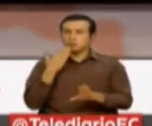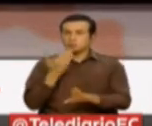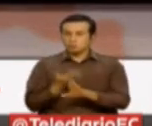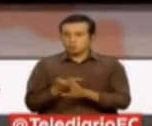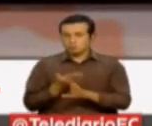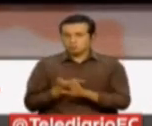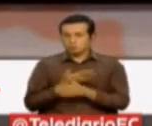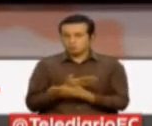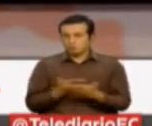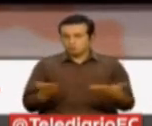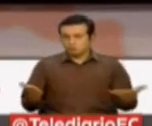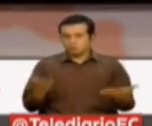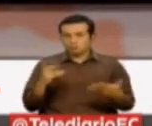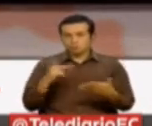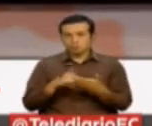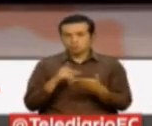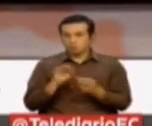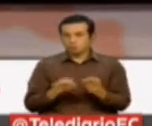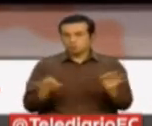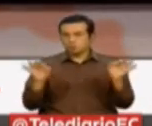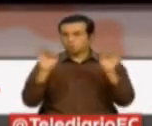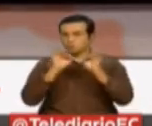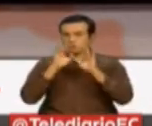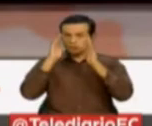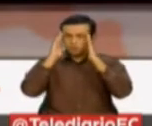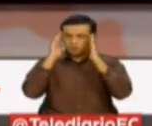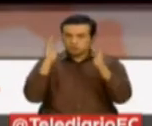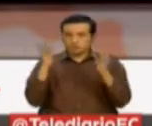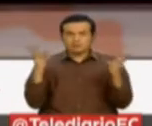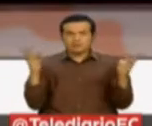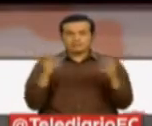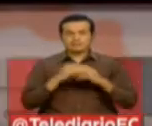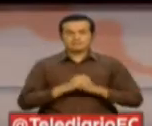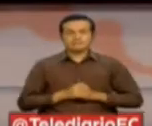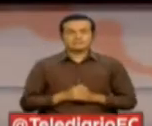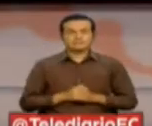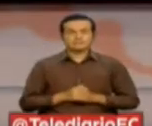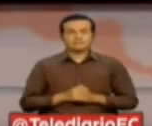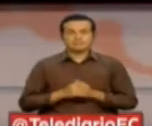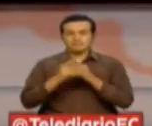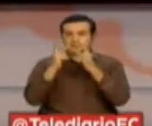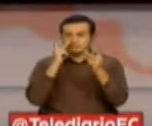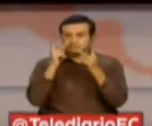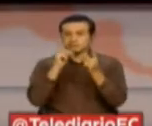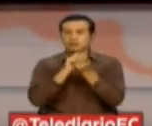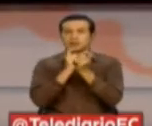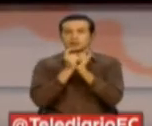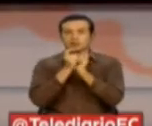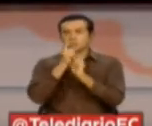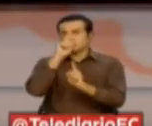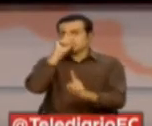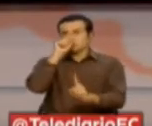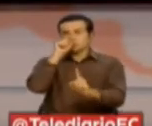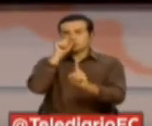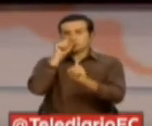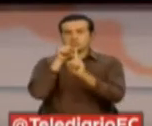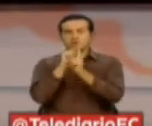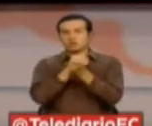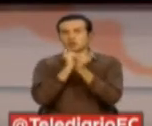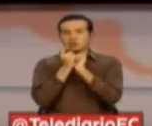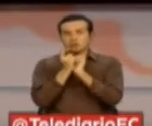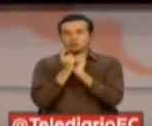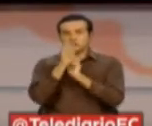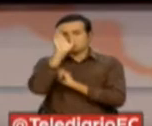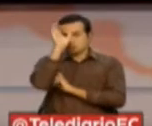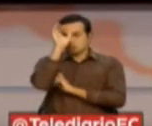que está en el centro de este plan porque eso sí se ve que hay un cambio de visión una oxigenación de